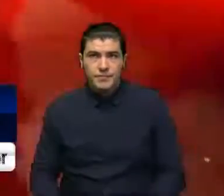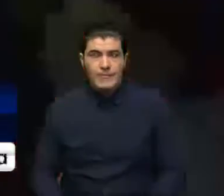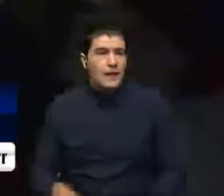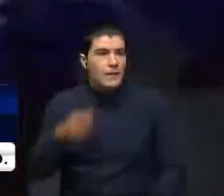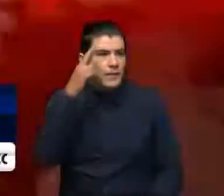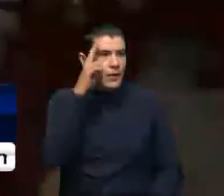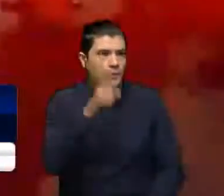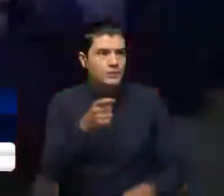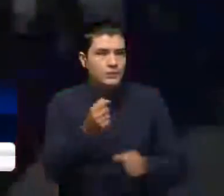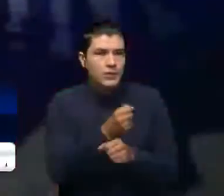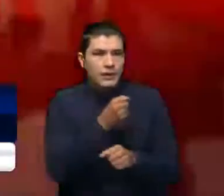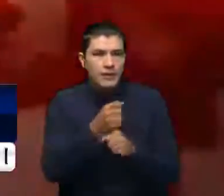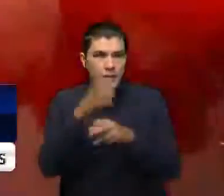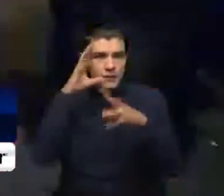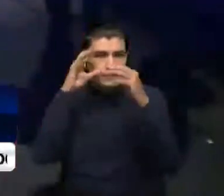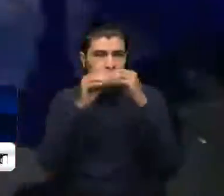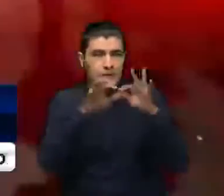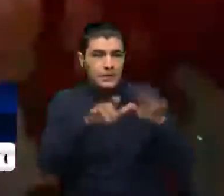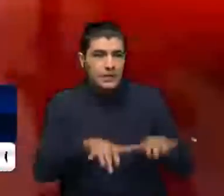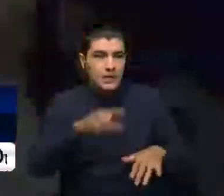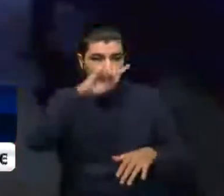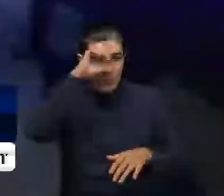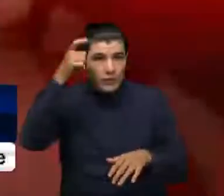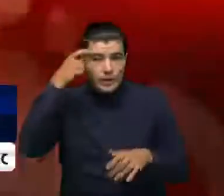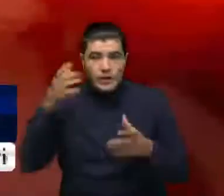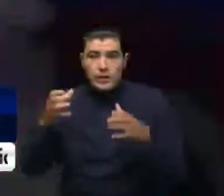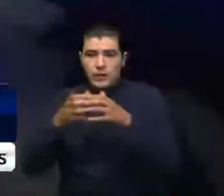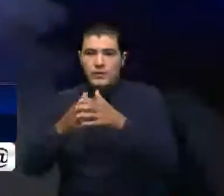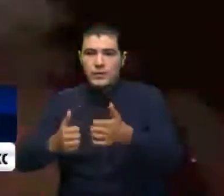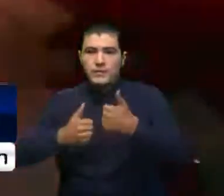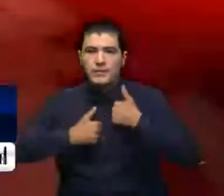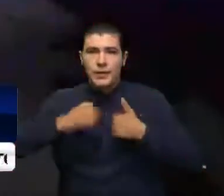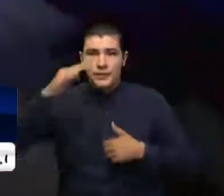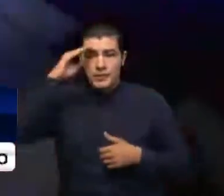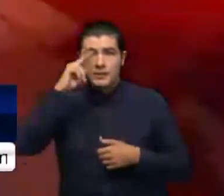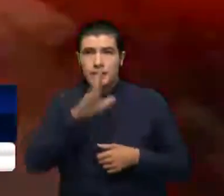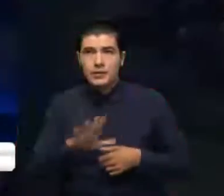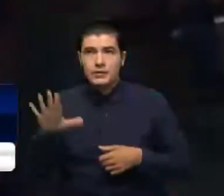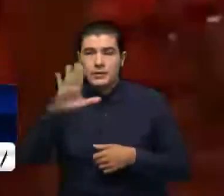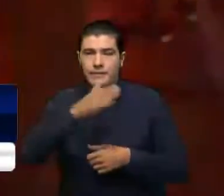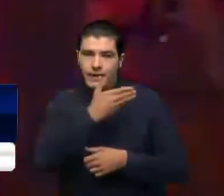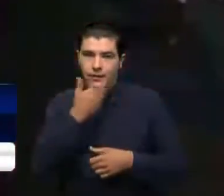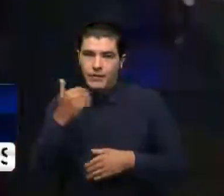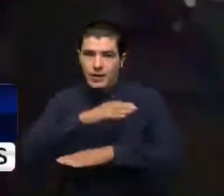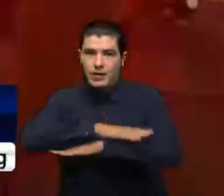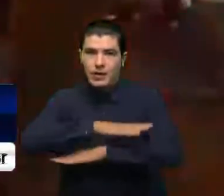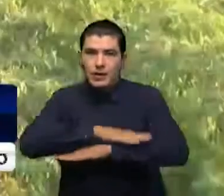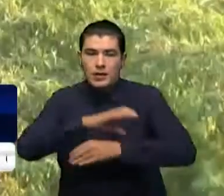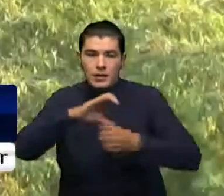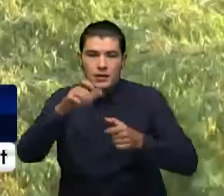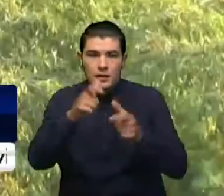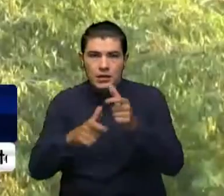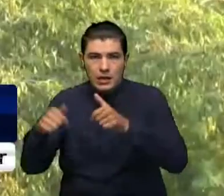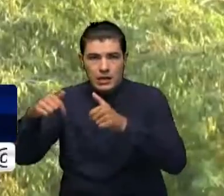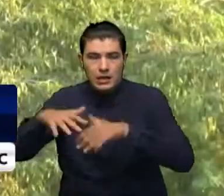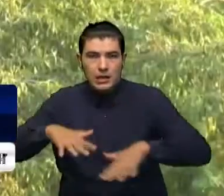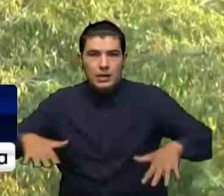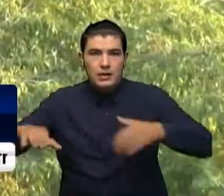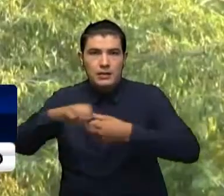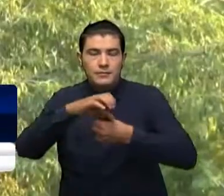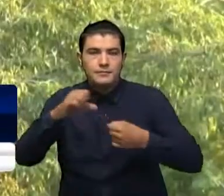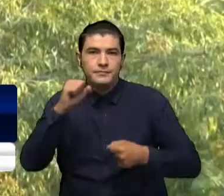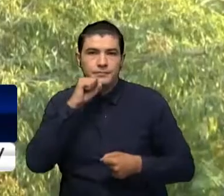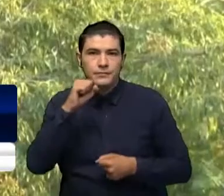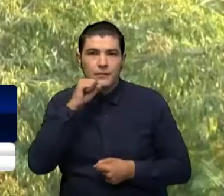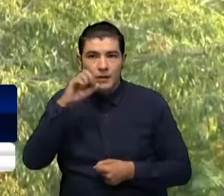labor articulada por la Secretaría de Gobierno y las fuerzas militares permitirán mejorar la convivencia ciudadana. Y es por ello que las